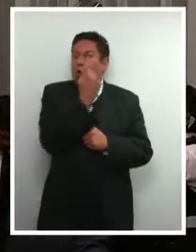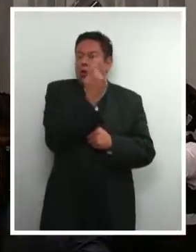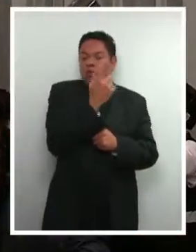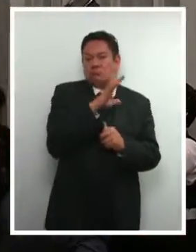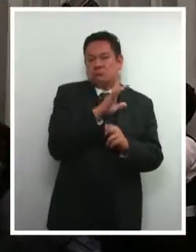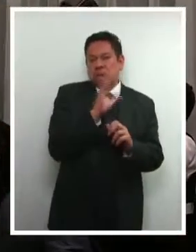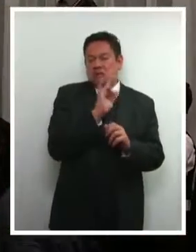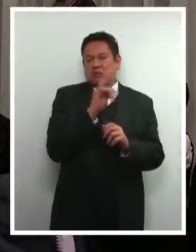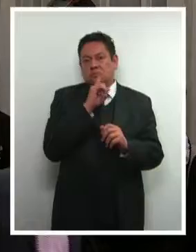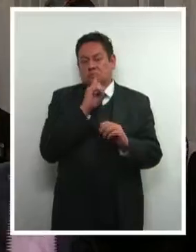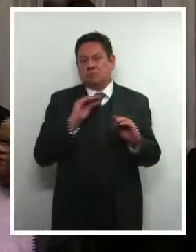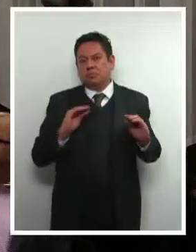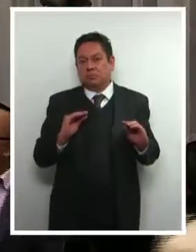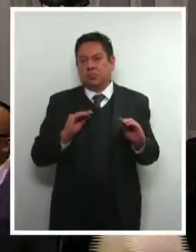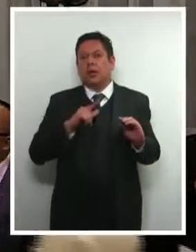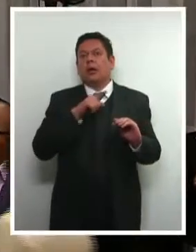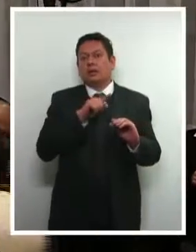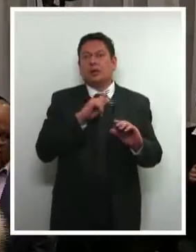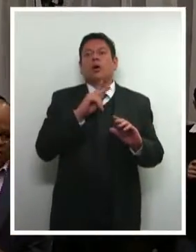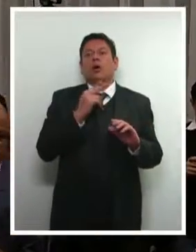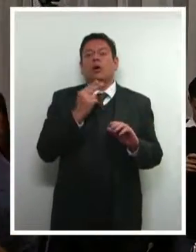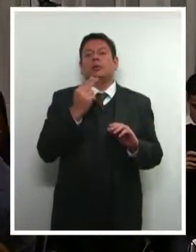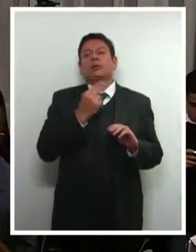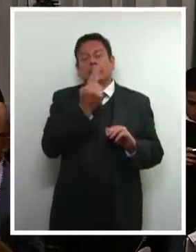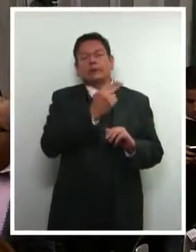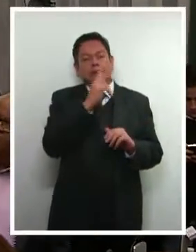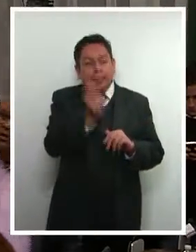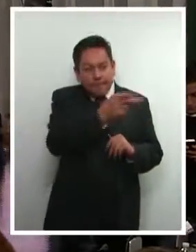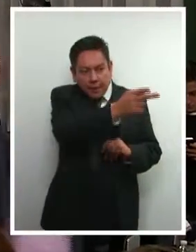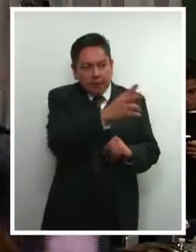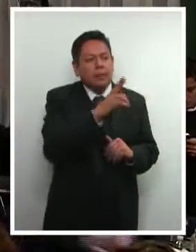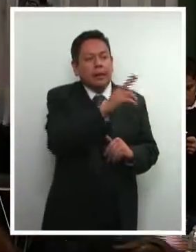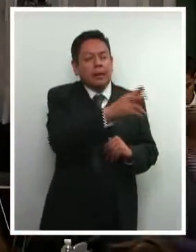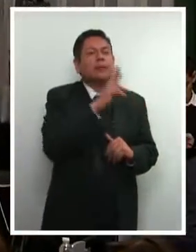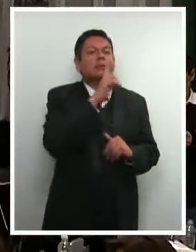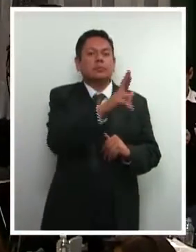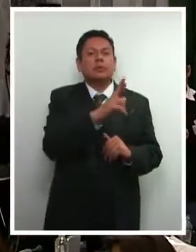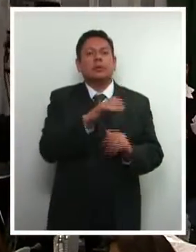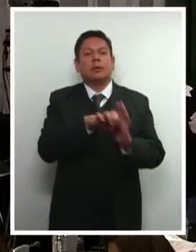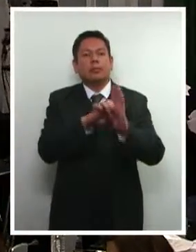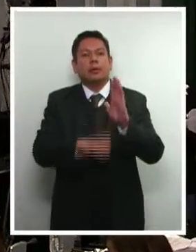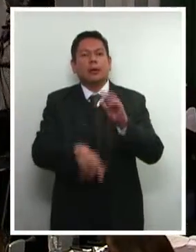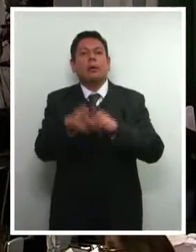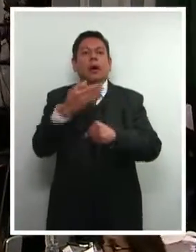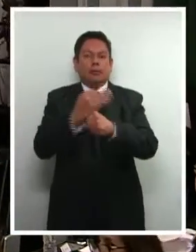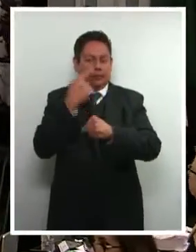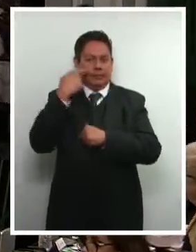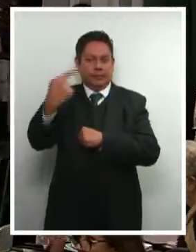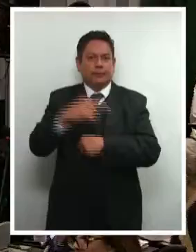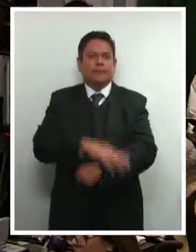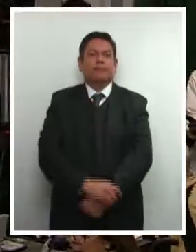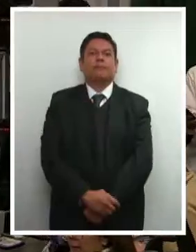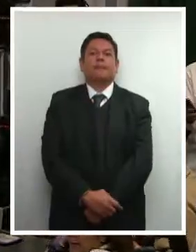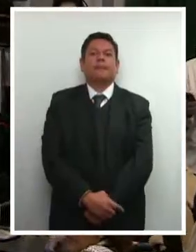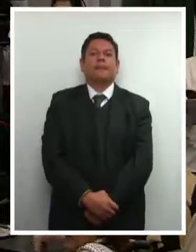alguna legisladora, esto se estará realizando de viva voz, como lo veremos en estos momentos.